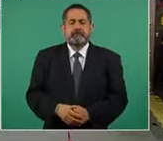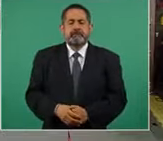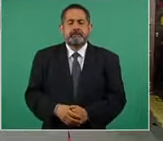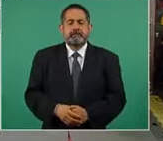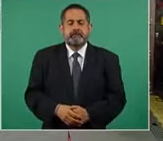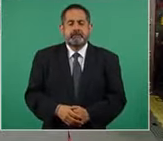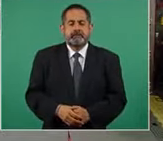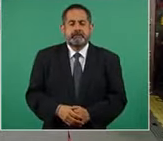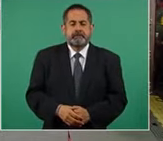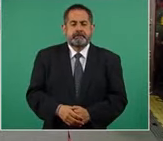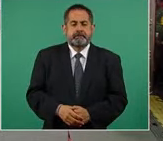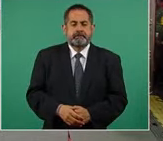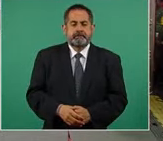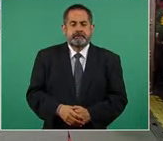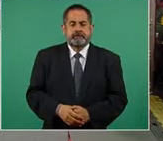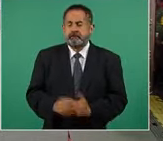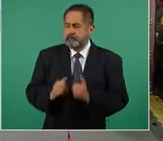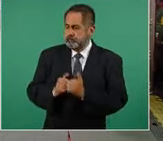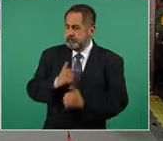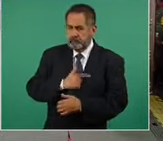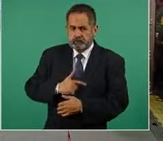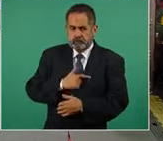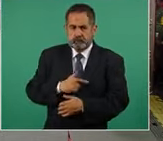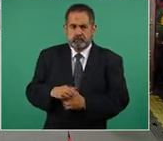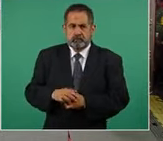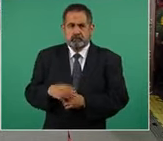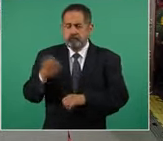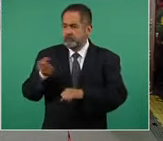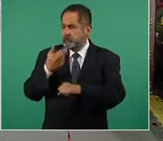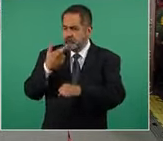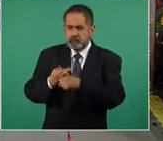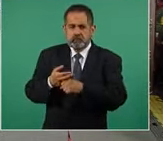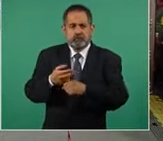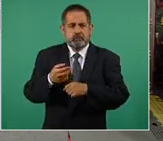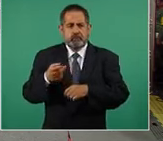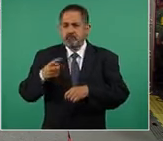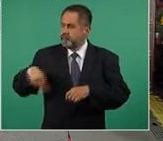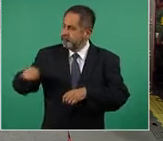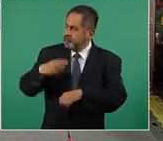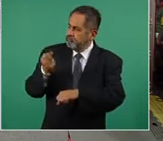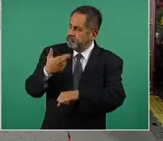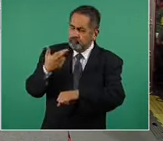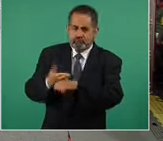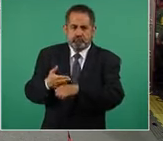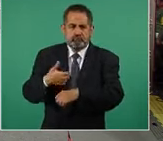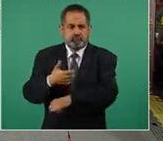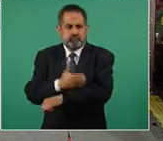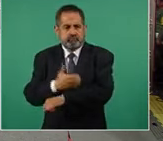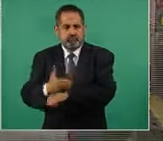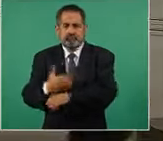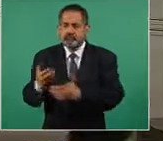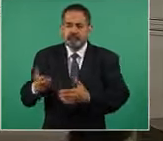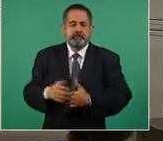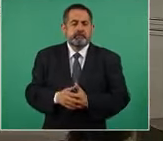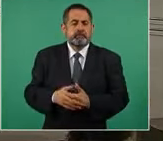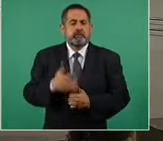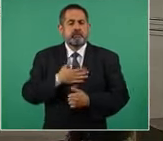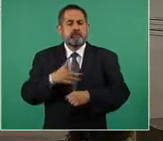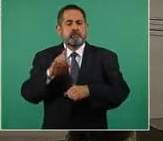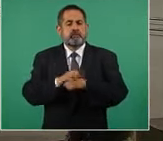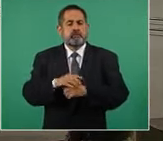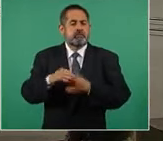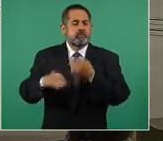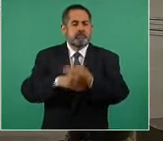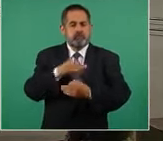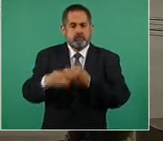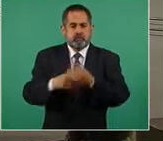Permiso, presidente. Con gusto, secretarios, secretarias, secretarios y compañeras y compañeros. Muy buenos días, tengan